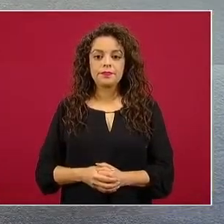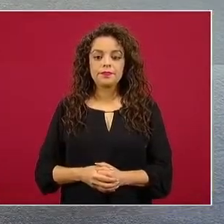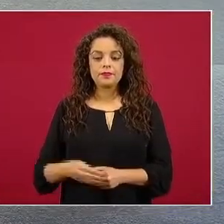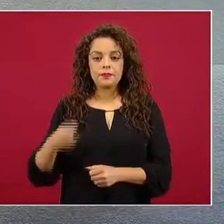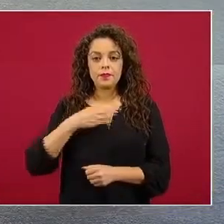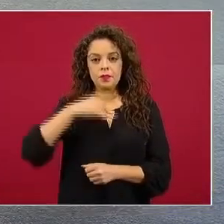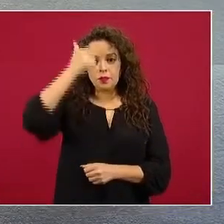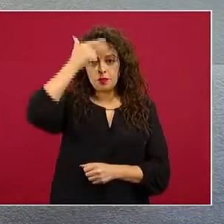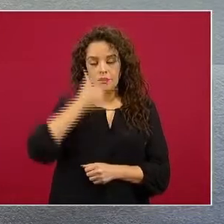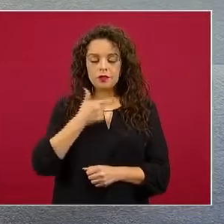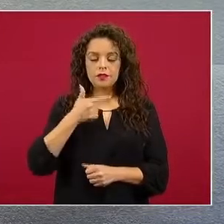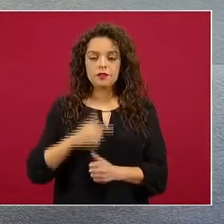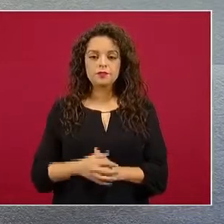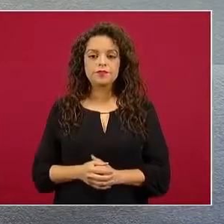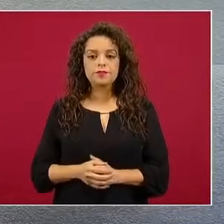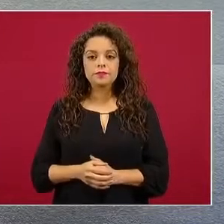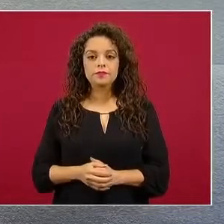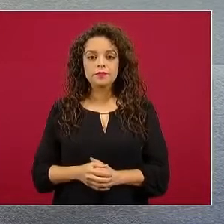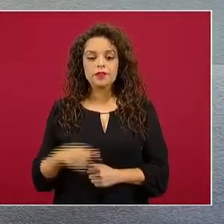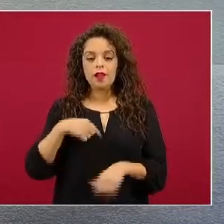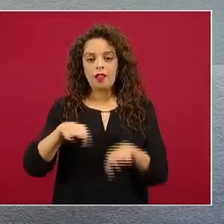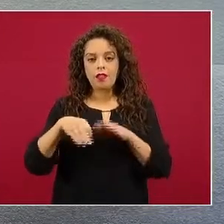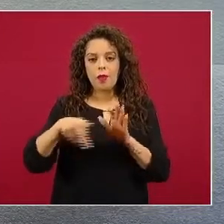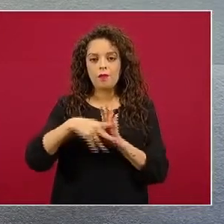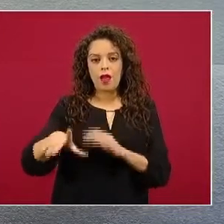Buenas noches, Otilia Carvajal de La Razón.